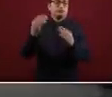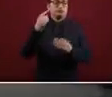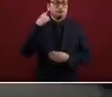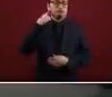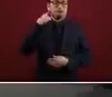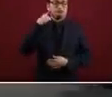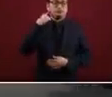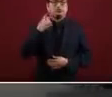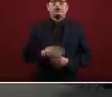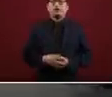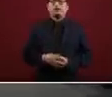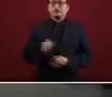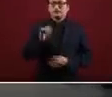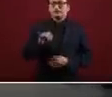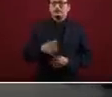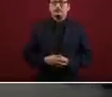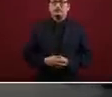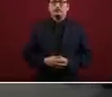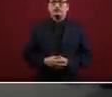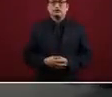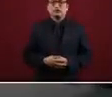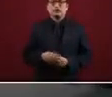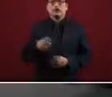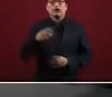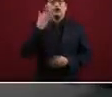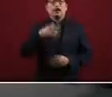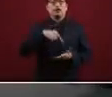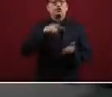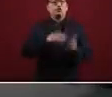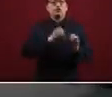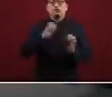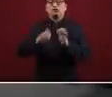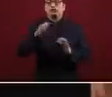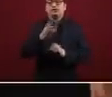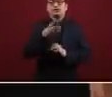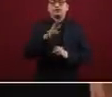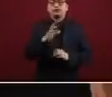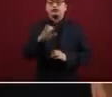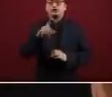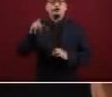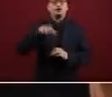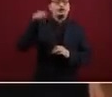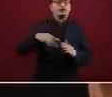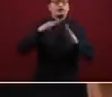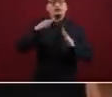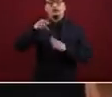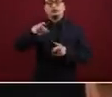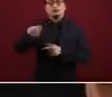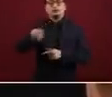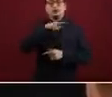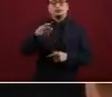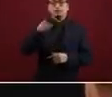realizando un patrullaje de rutina en el fraccionamiento Tres Ríos cuando fueron agredidos desde una vivienda. ¿Es insostenible